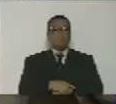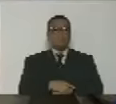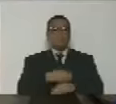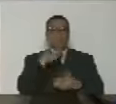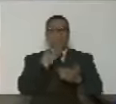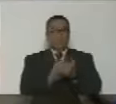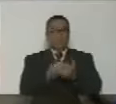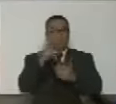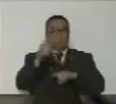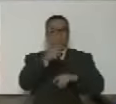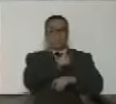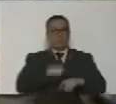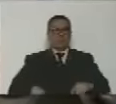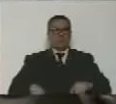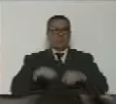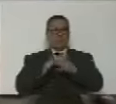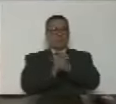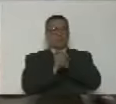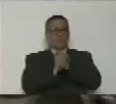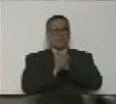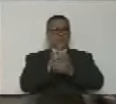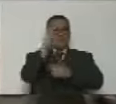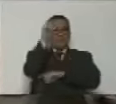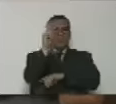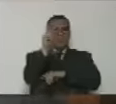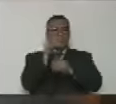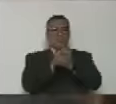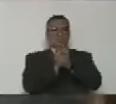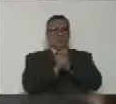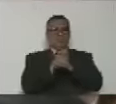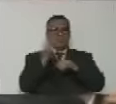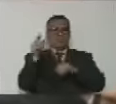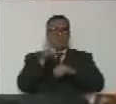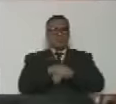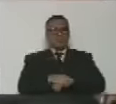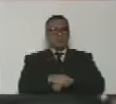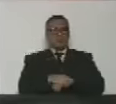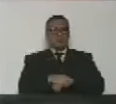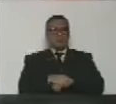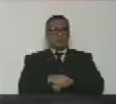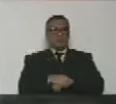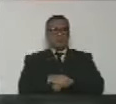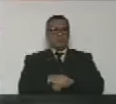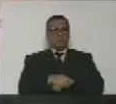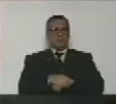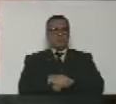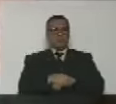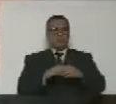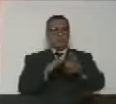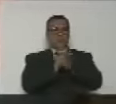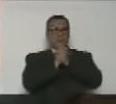Muchas gracias, señor presidente, compañeros diputados, compañeras diputadas, estimados amigos y amigas